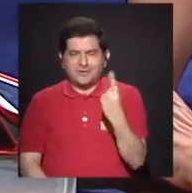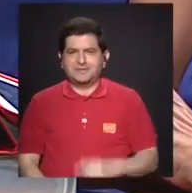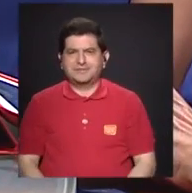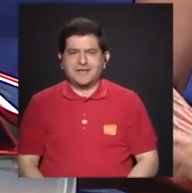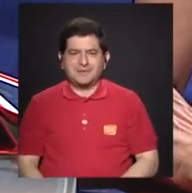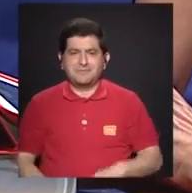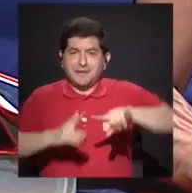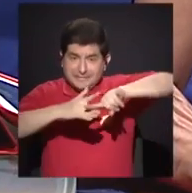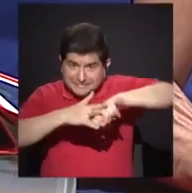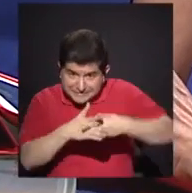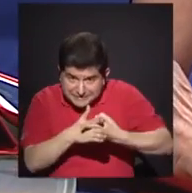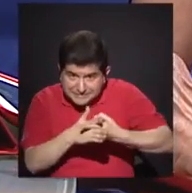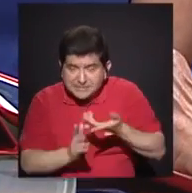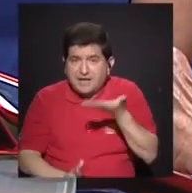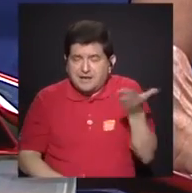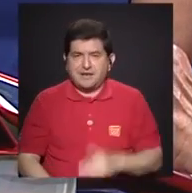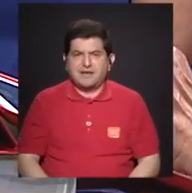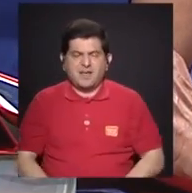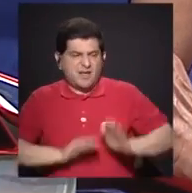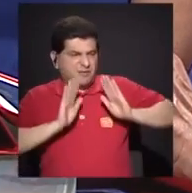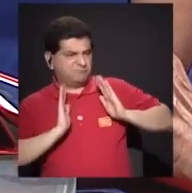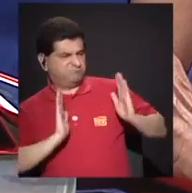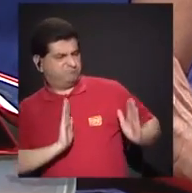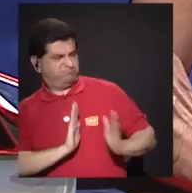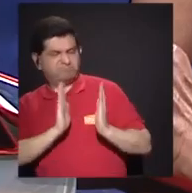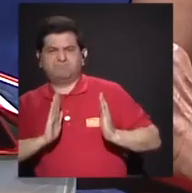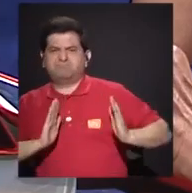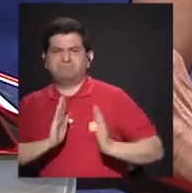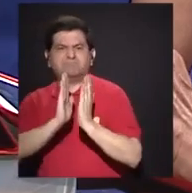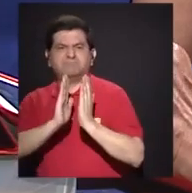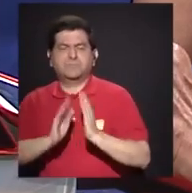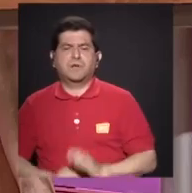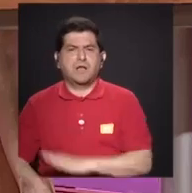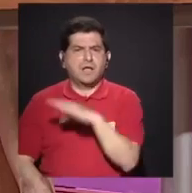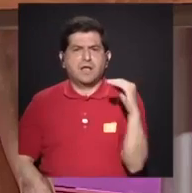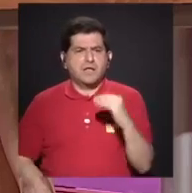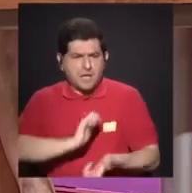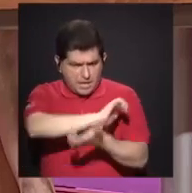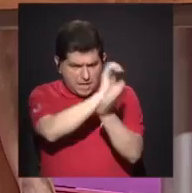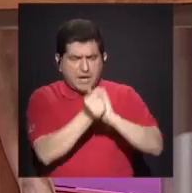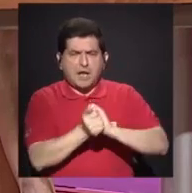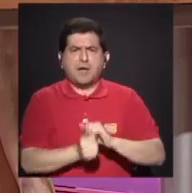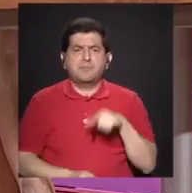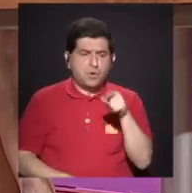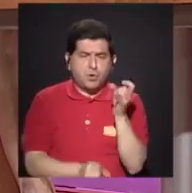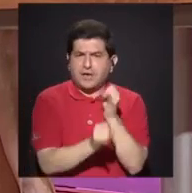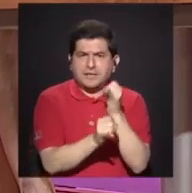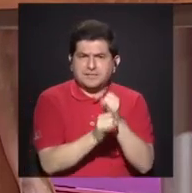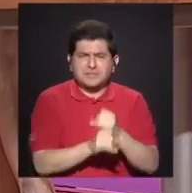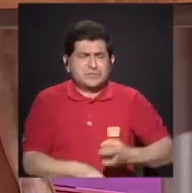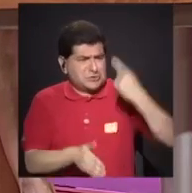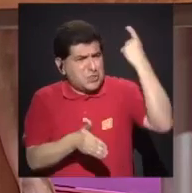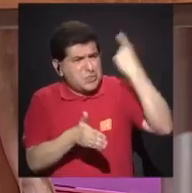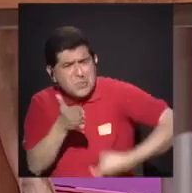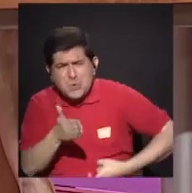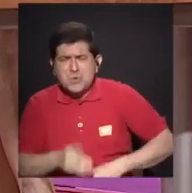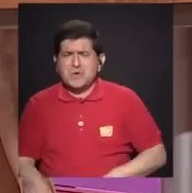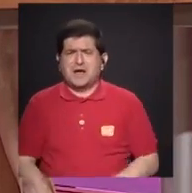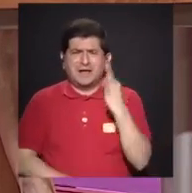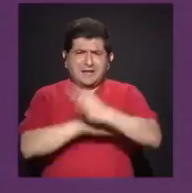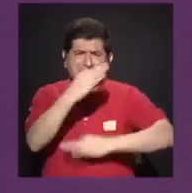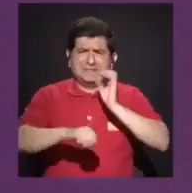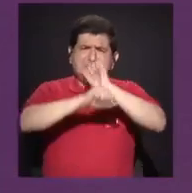partir justamente de la resistencia y de la transformación frente a estas instituciones que son rígidas, que son